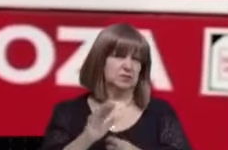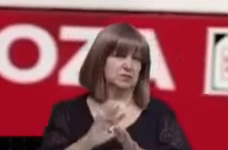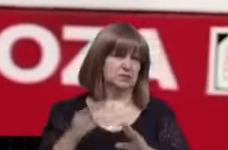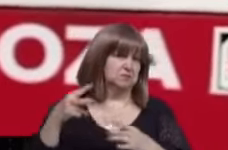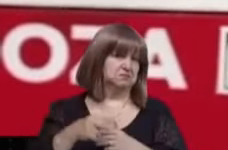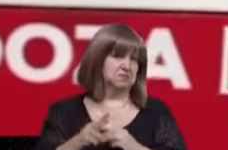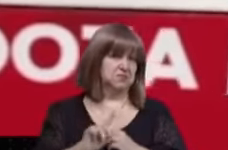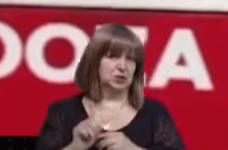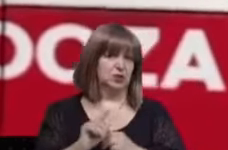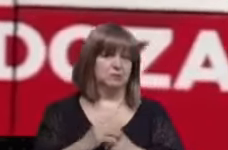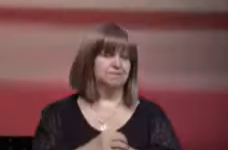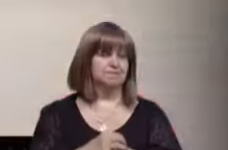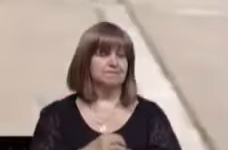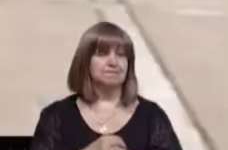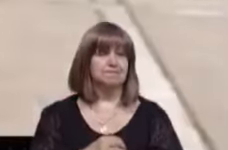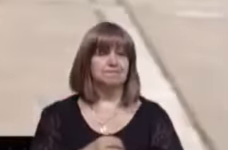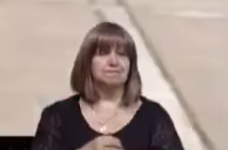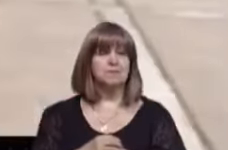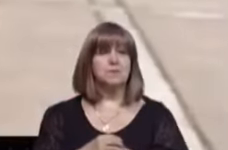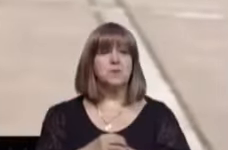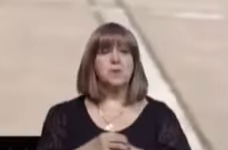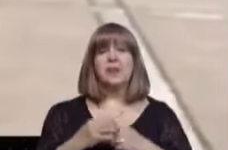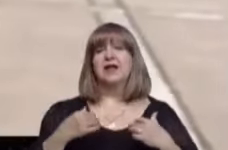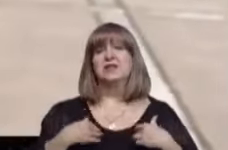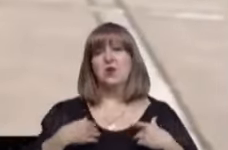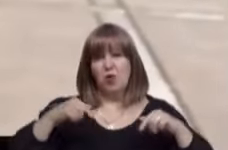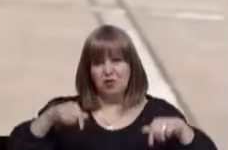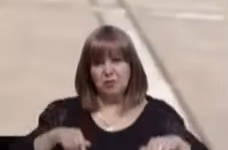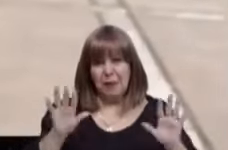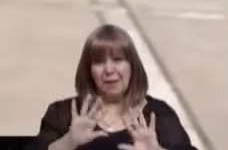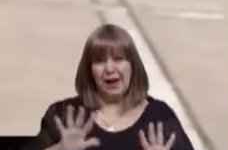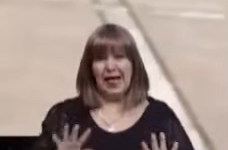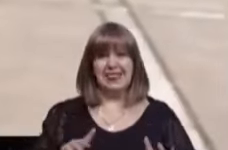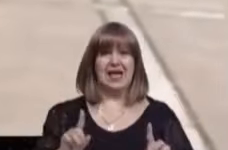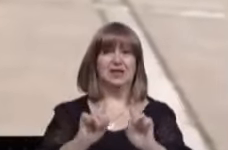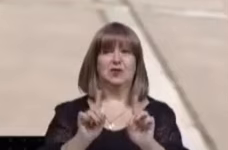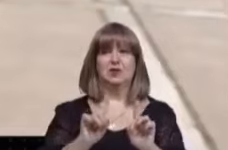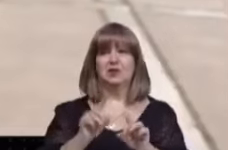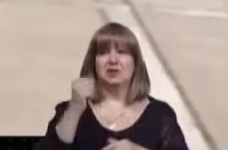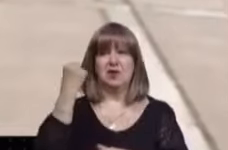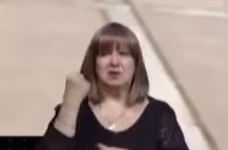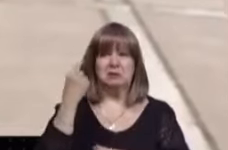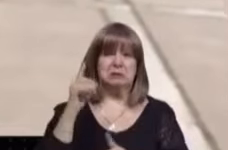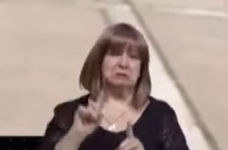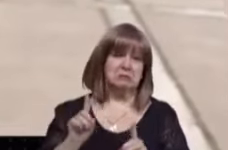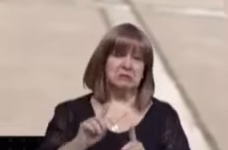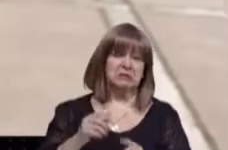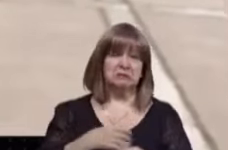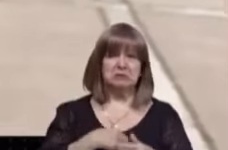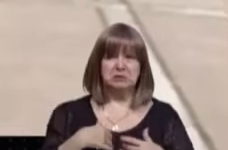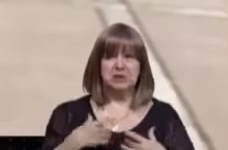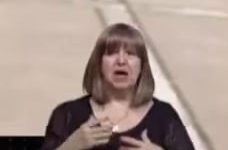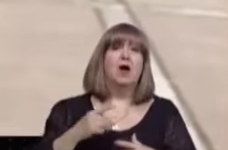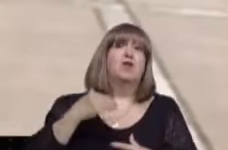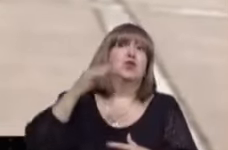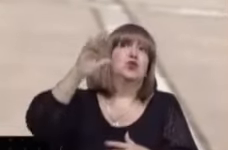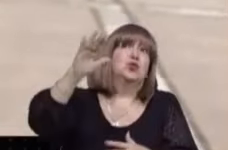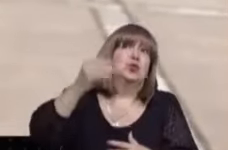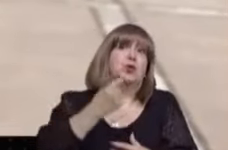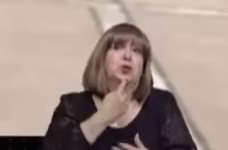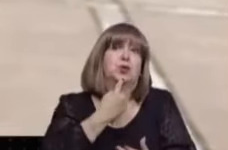no podría realizar, me parece. Ahora siento que no estoy lo suficientemente acomodada como para en este momento ser madre, pero capaz que más adelante